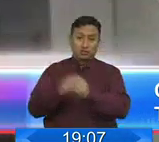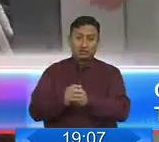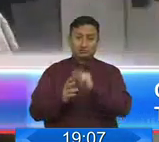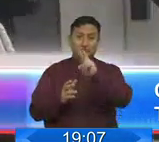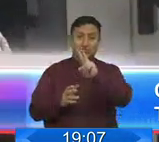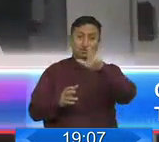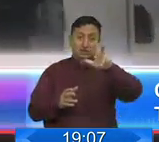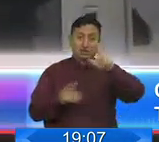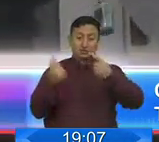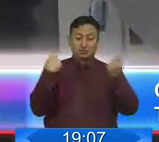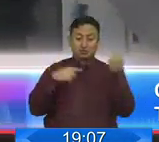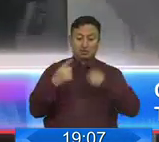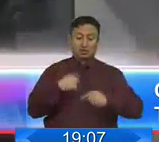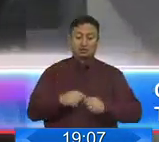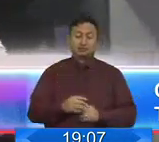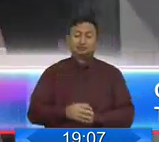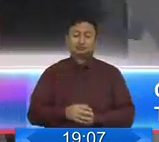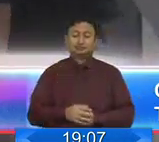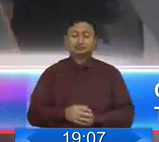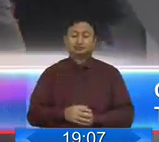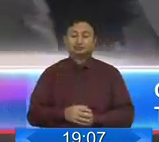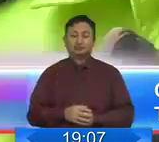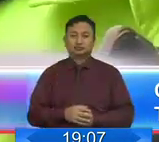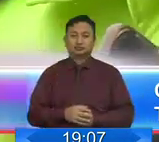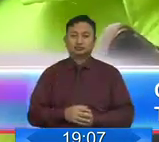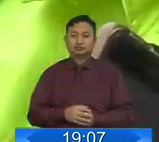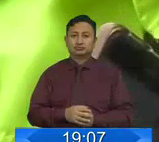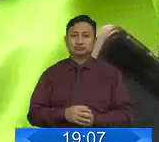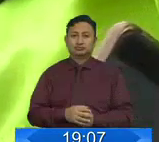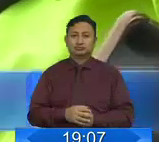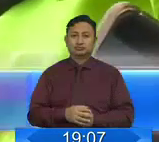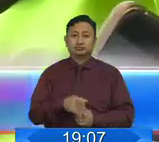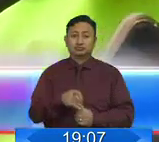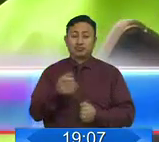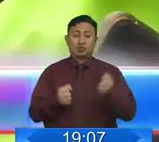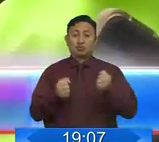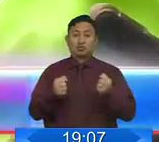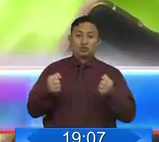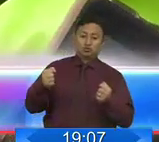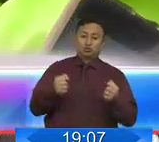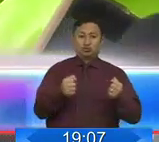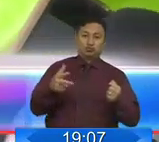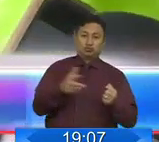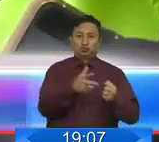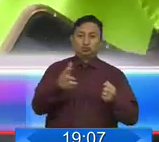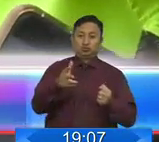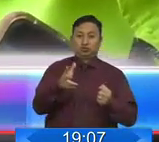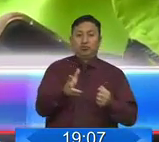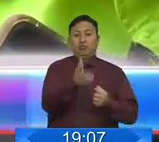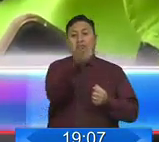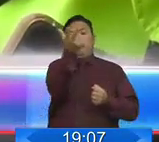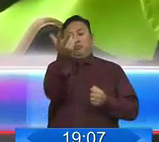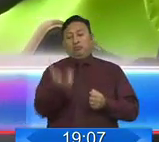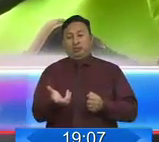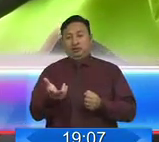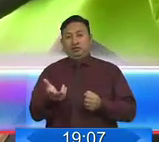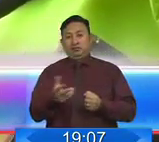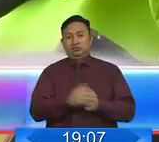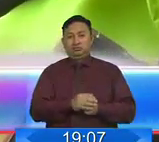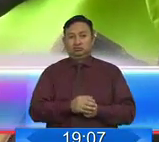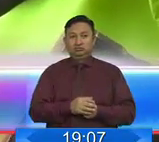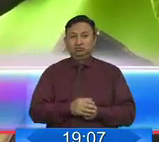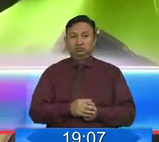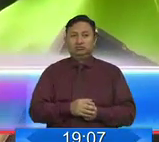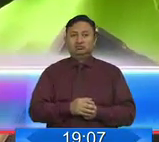más resultaron heridas. Una pérdida de carril y un volcamiento lateral de un cuarto sobre